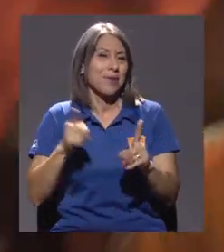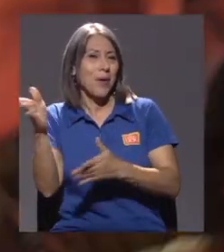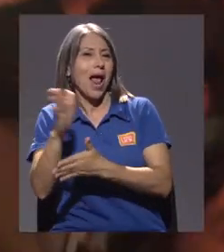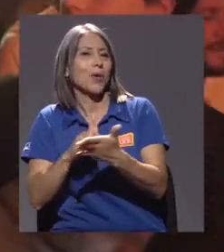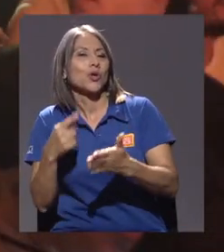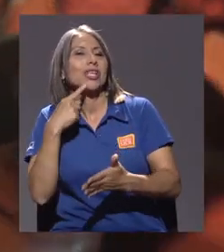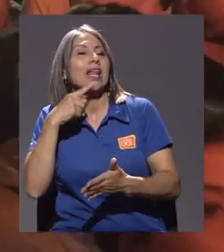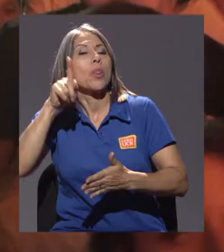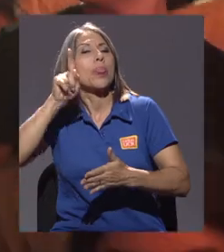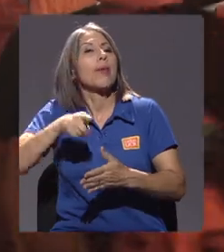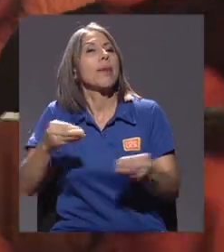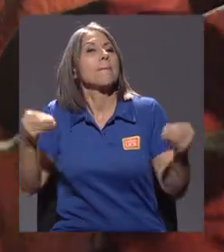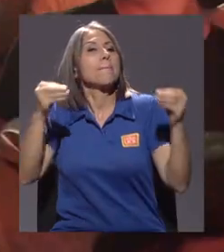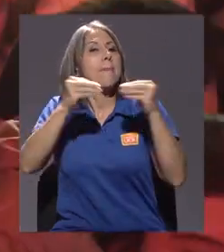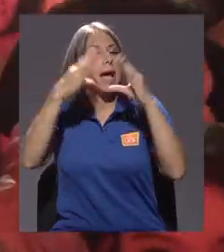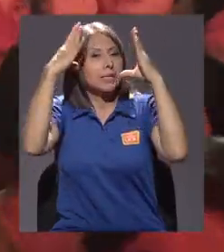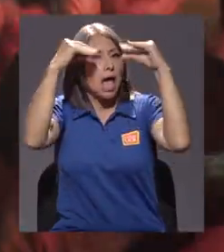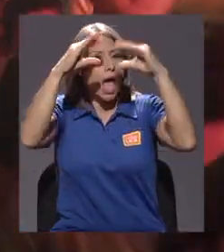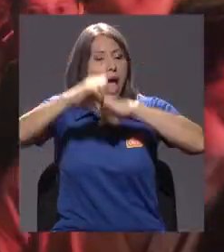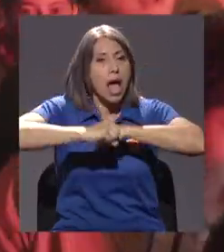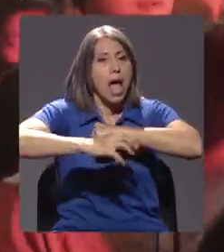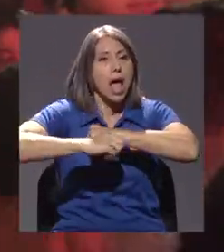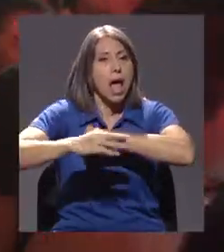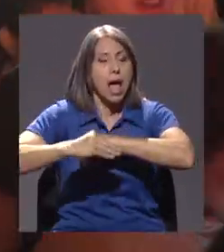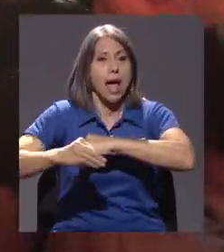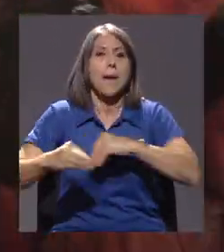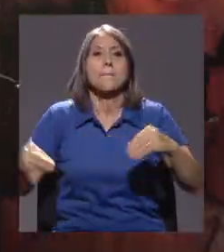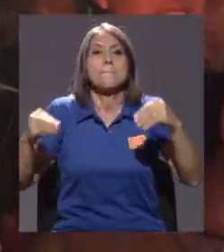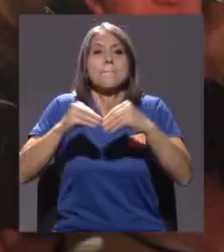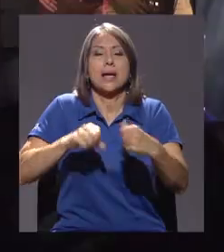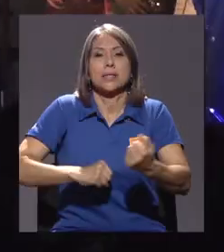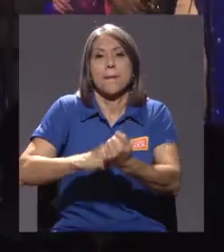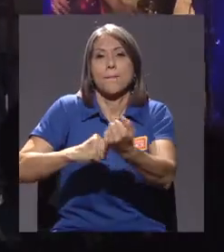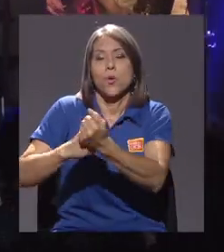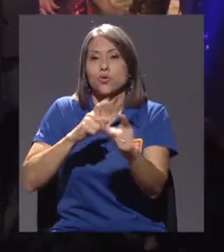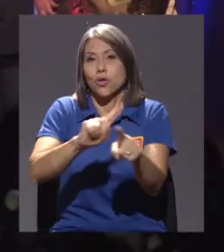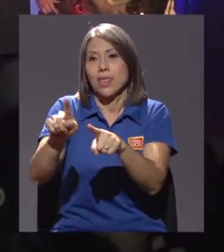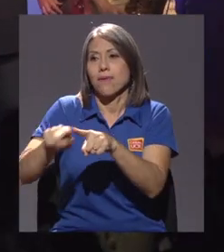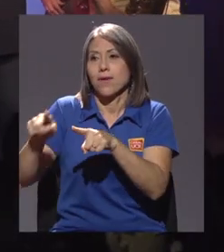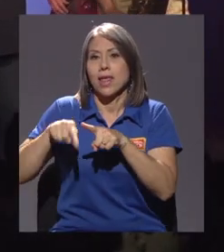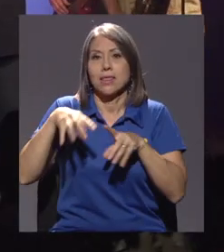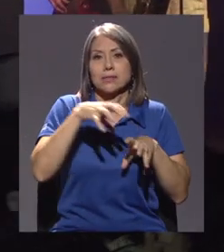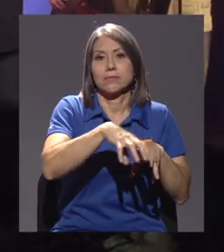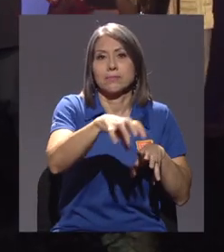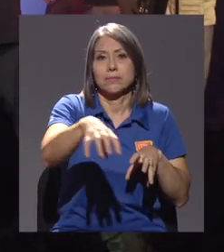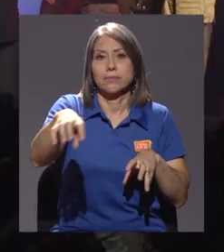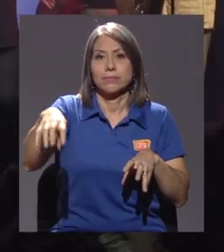debe promocionarse más y recibir más apoyo por parte de las unidades académicas.